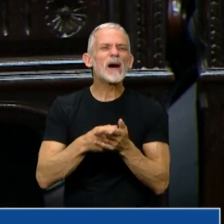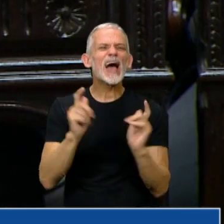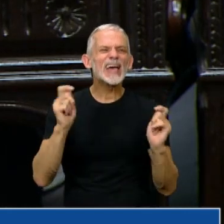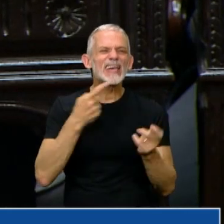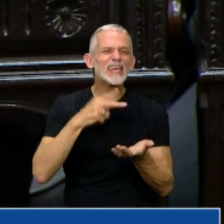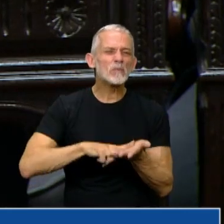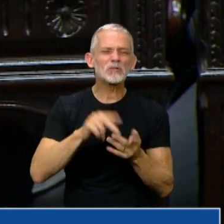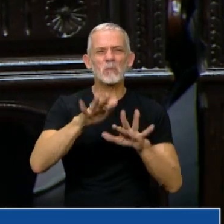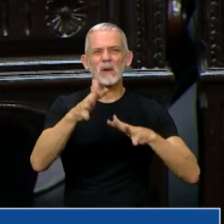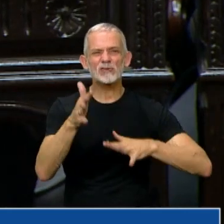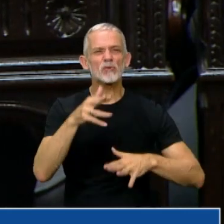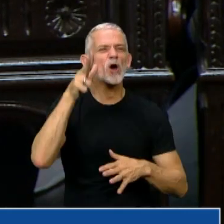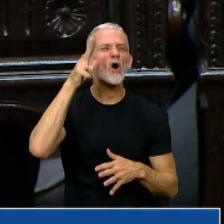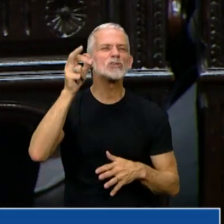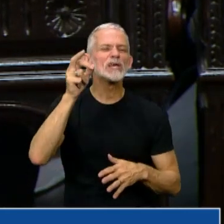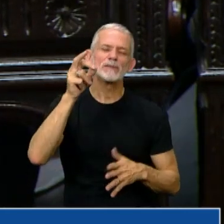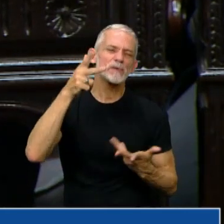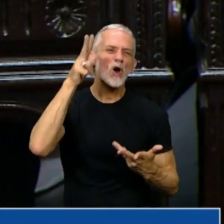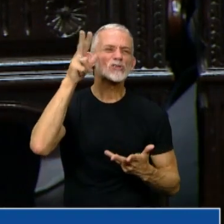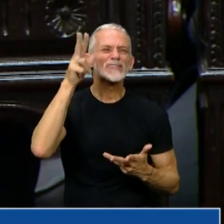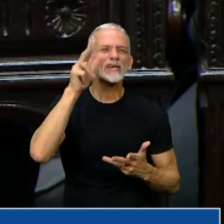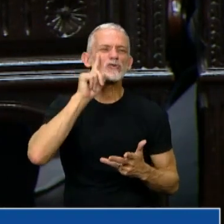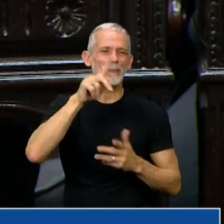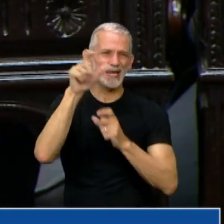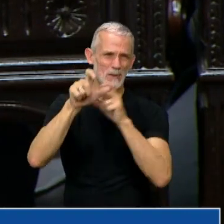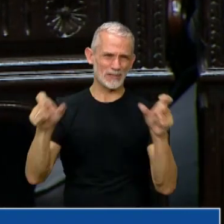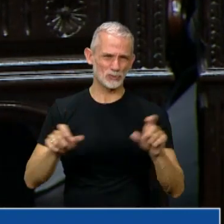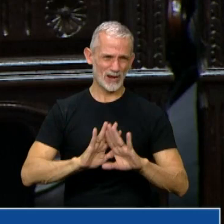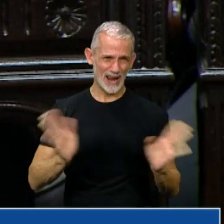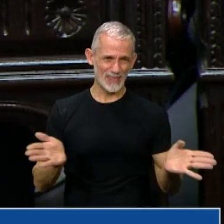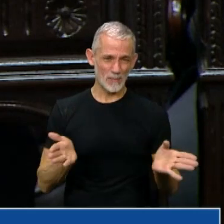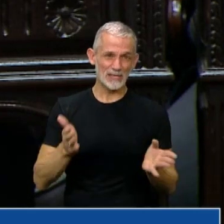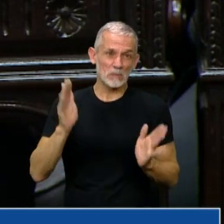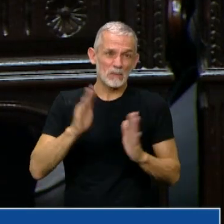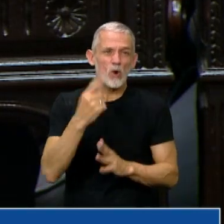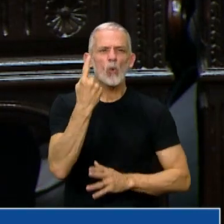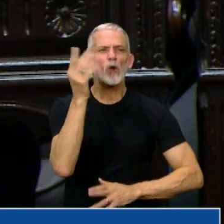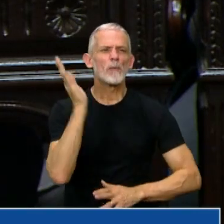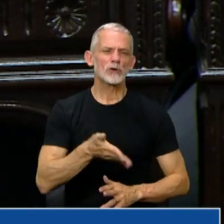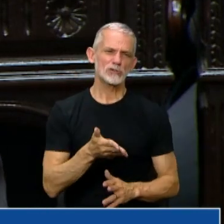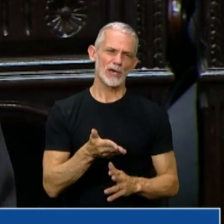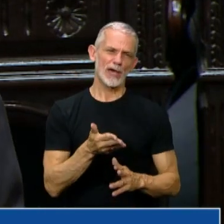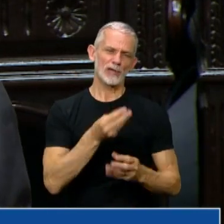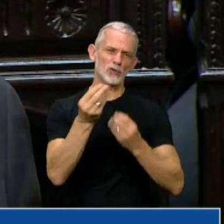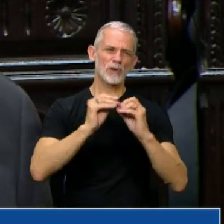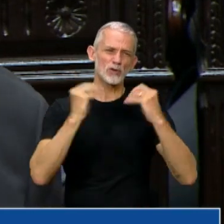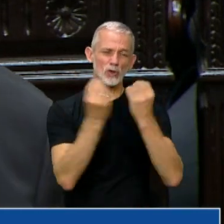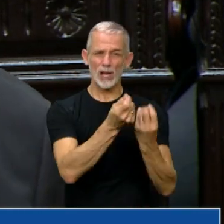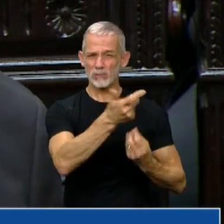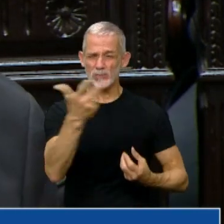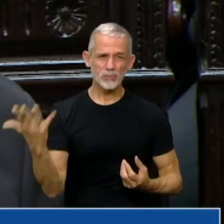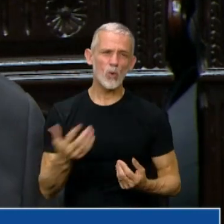impuesto alrededor de 88.000 contribuyentes, menos del 1% del total